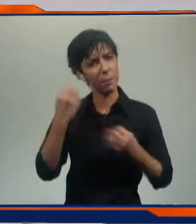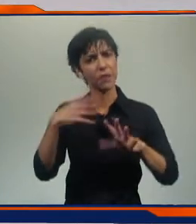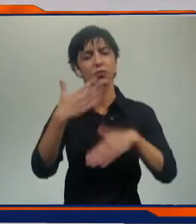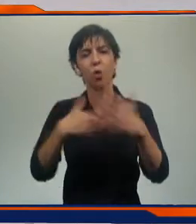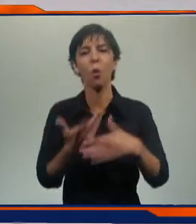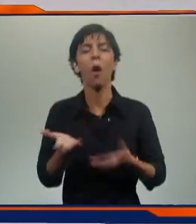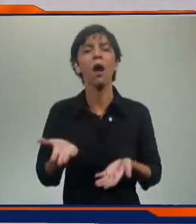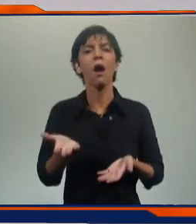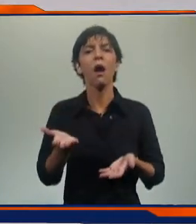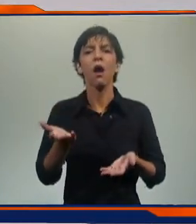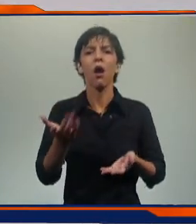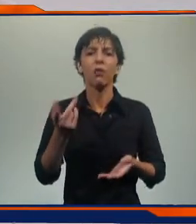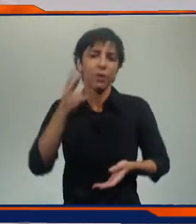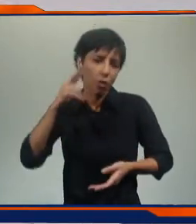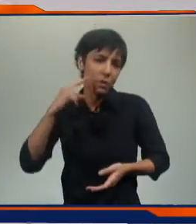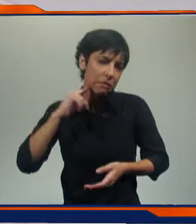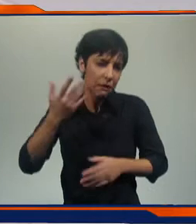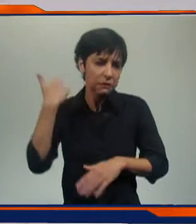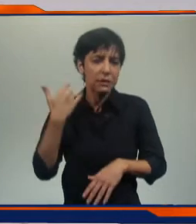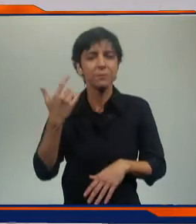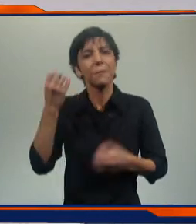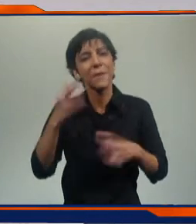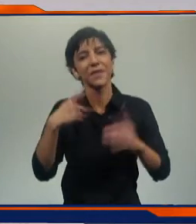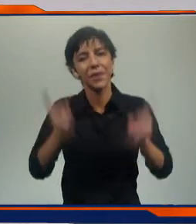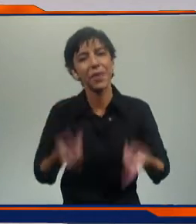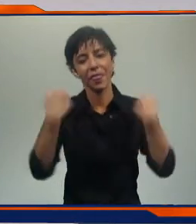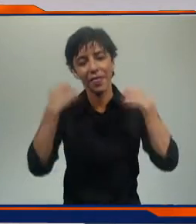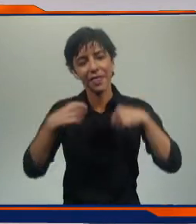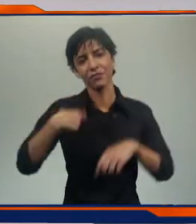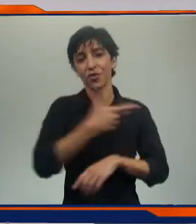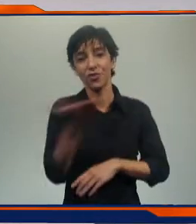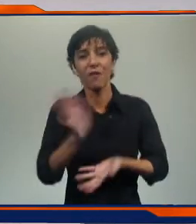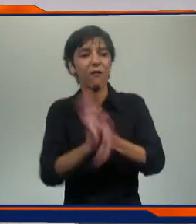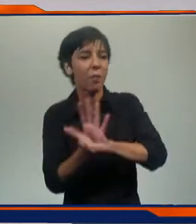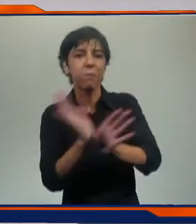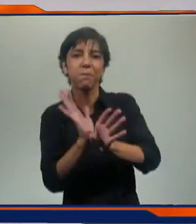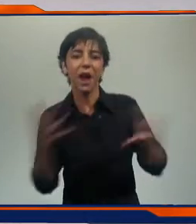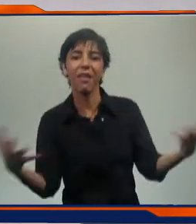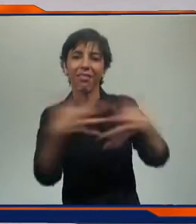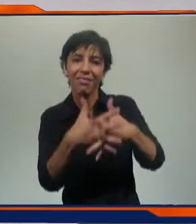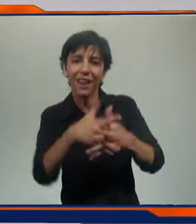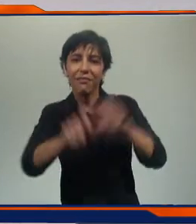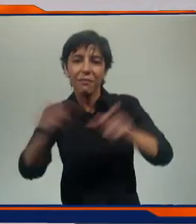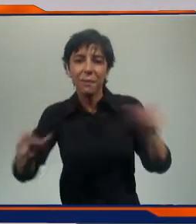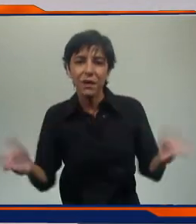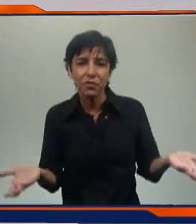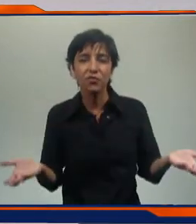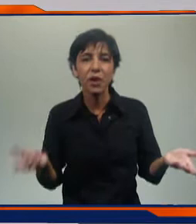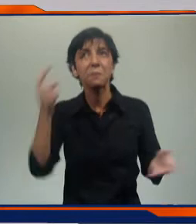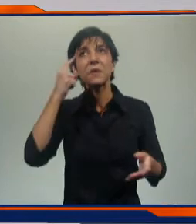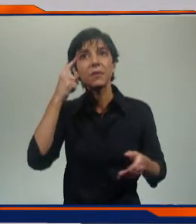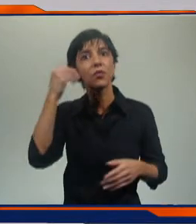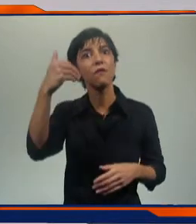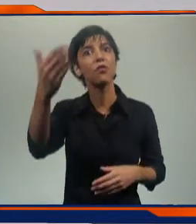2003 en todo lo que es el deporte social como integración o como valor tener esta herramienta importante para que van hacer los juegos